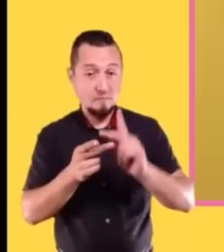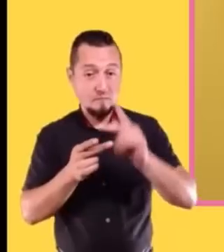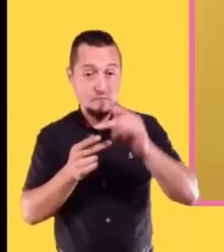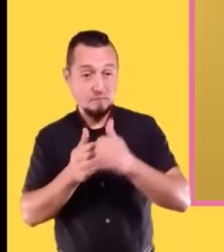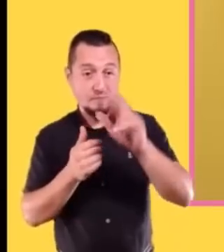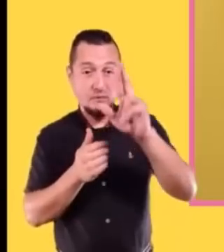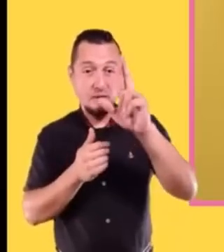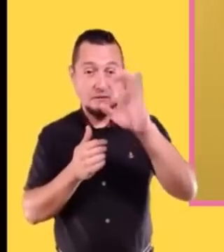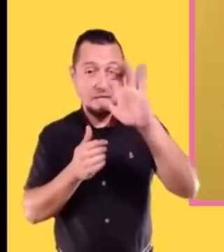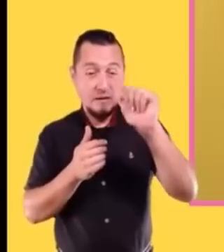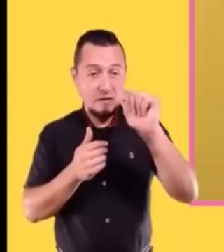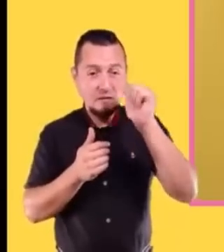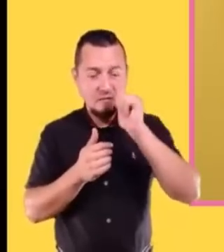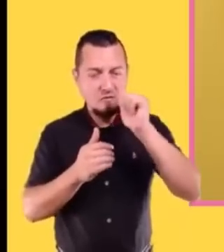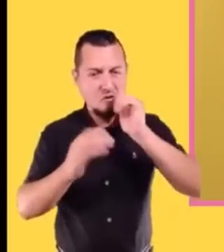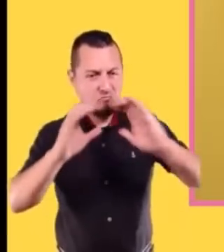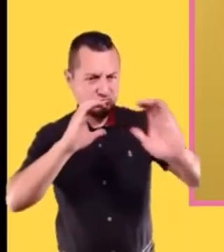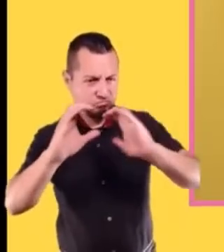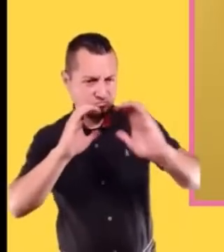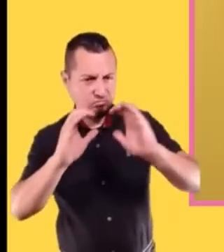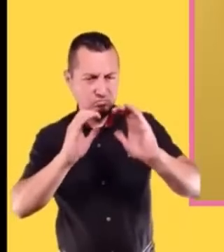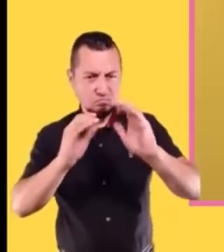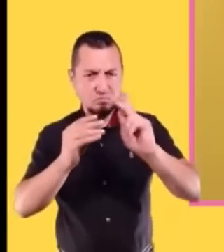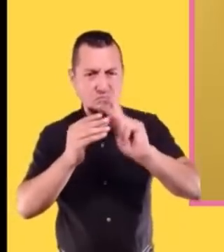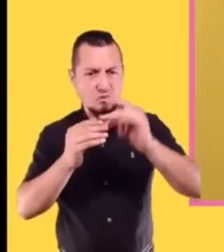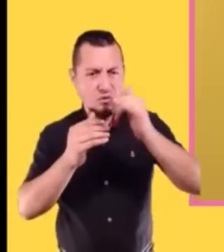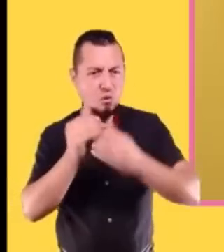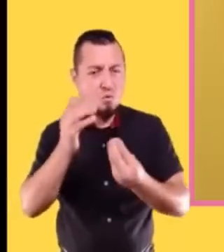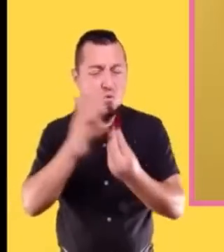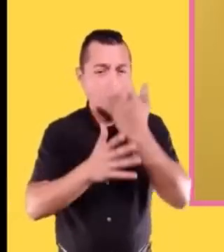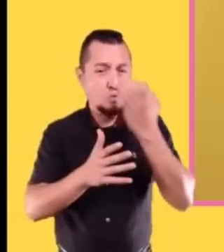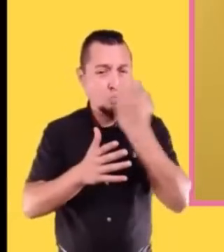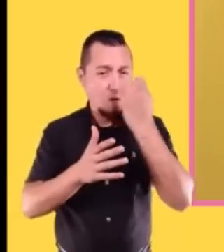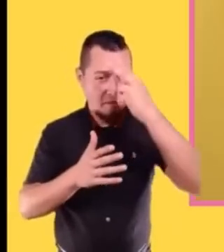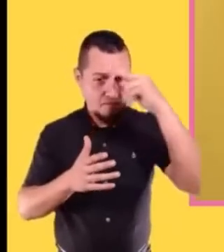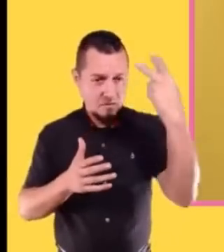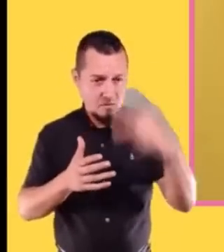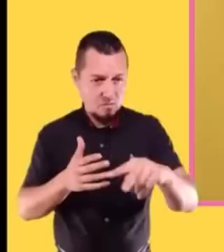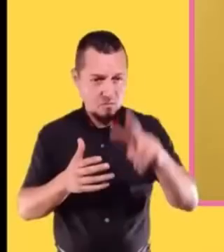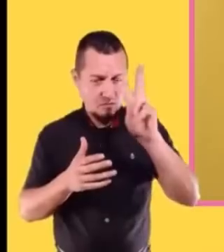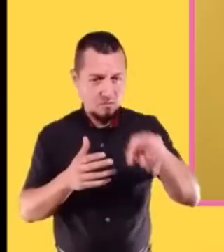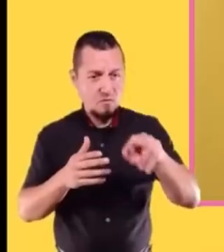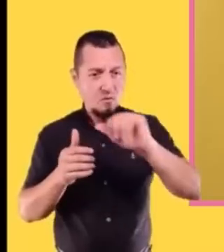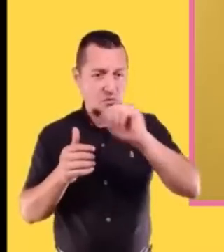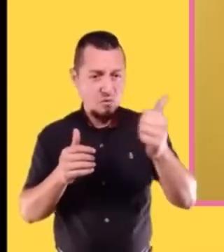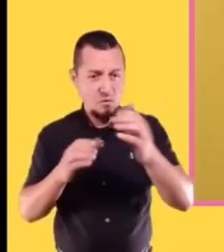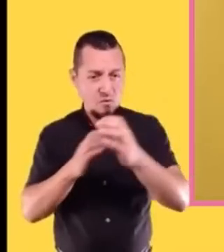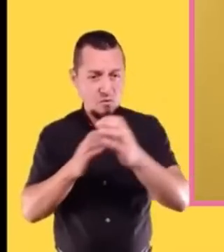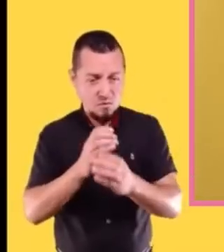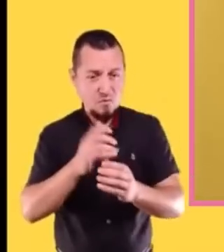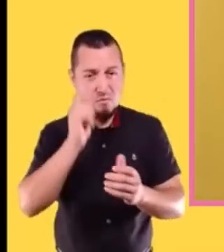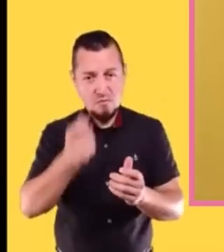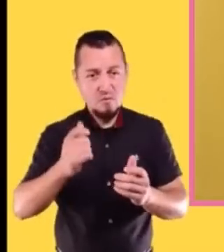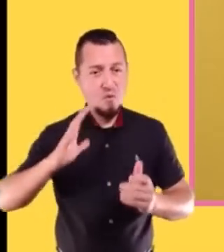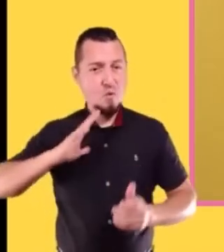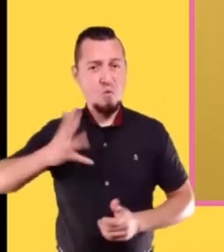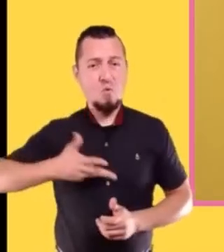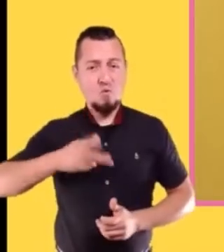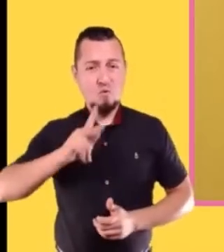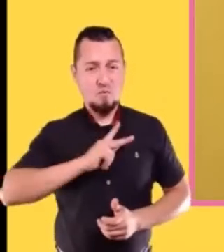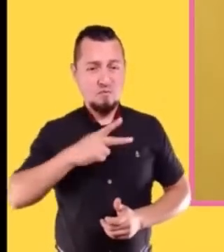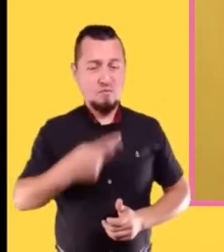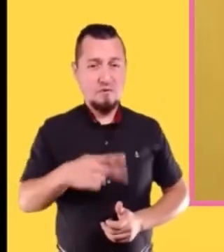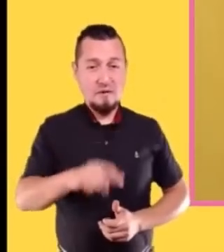tiempo dialoga con el proyecto de la nueva escuela mexicana, y ha sido bien interesante. Y además, otra cosa que creo que le debe dar orgullo al magisterio jalisciense